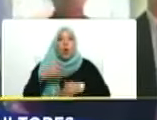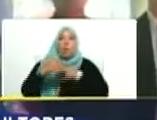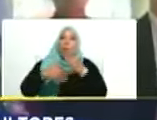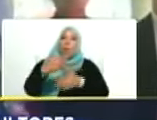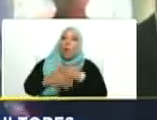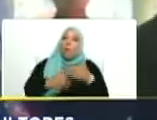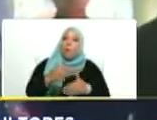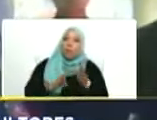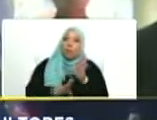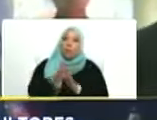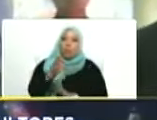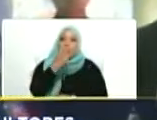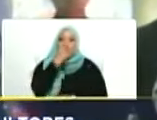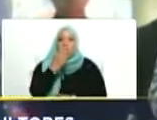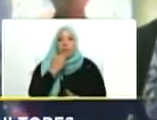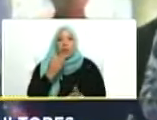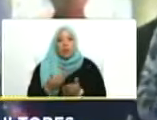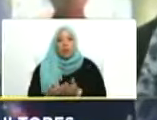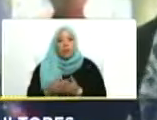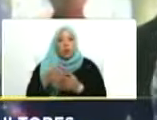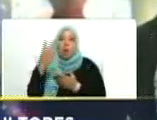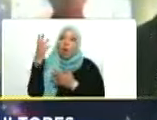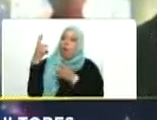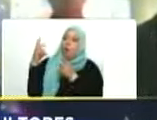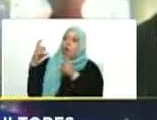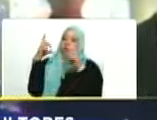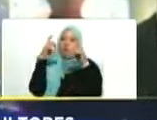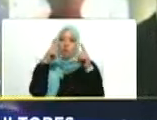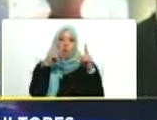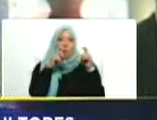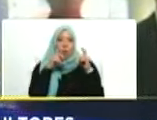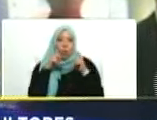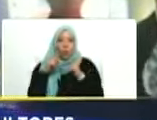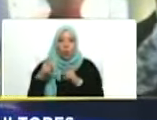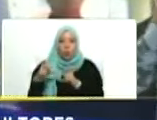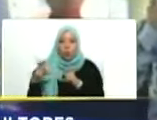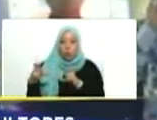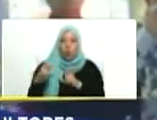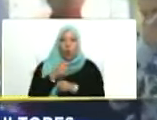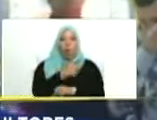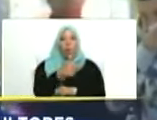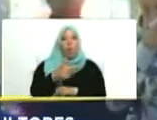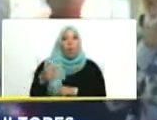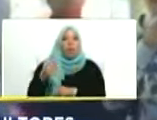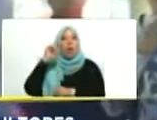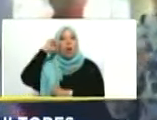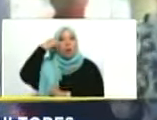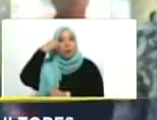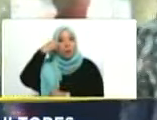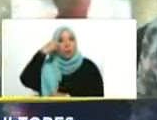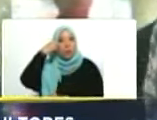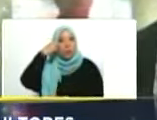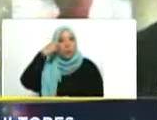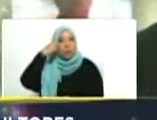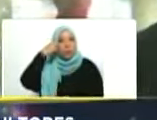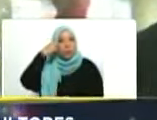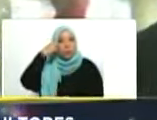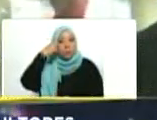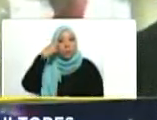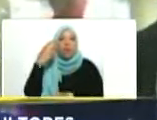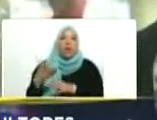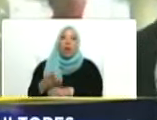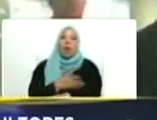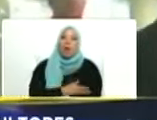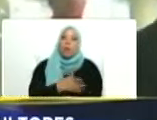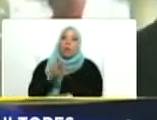iremos abrazando, nos iremos tomando un selfie uno por uno, ¿ah? Para el recuerdo. Antes